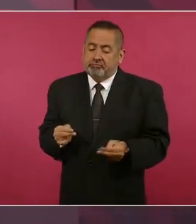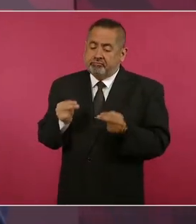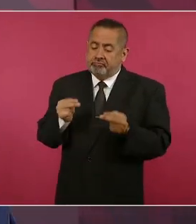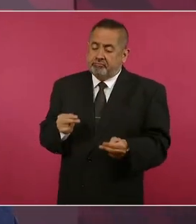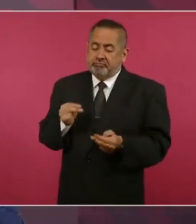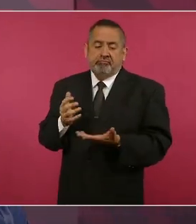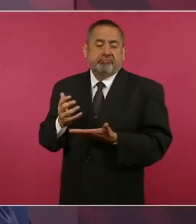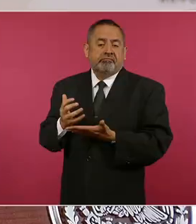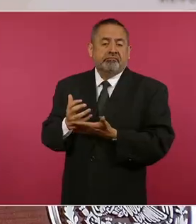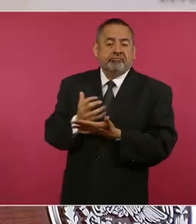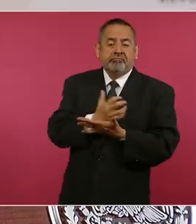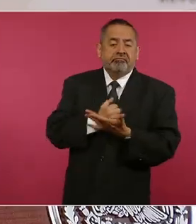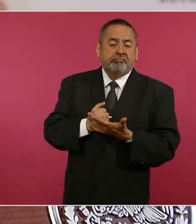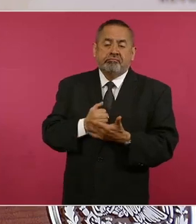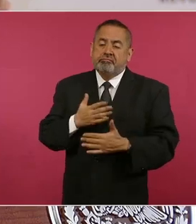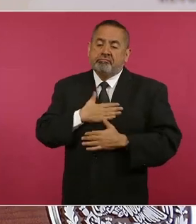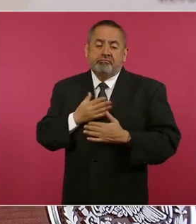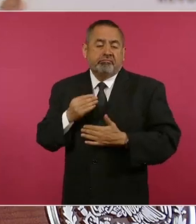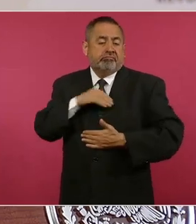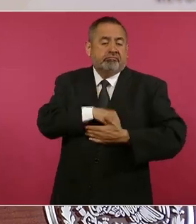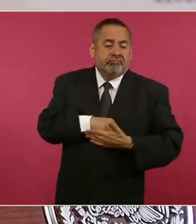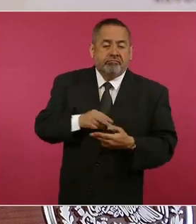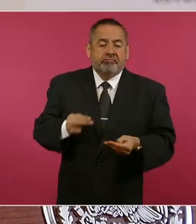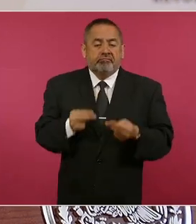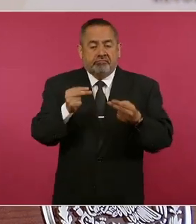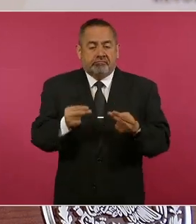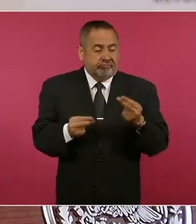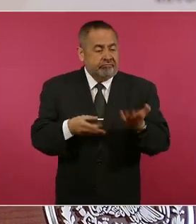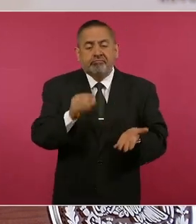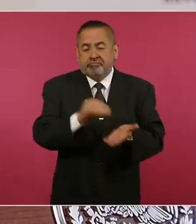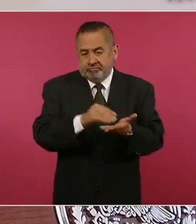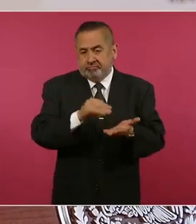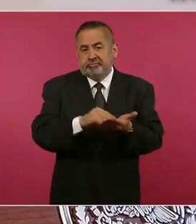es, porque sigue